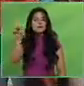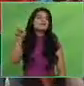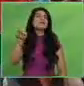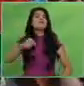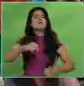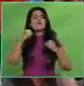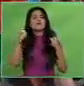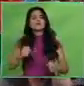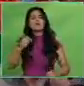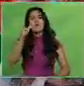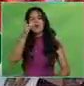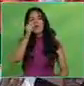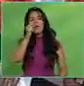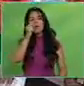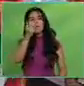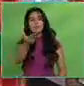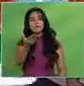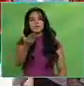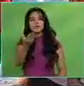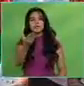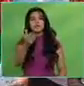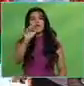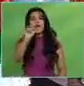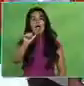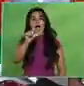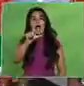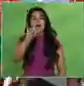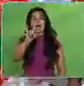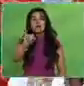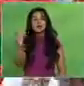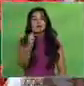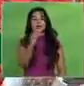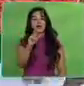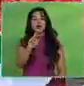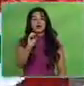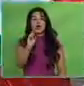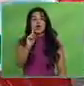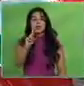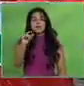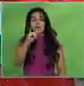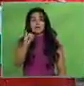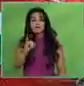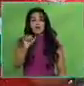guarecido nuestro compañero Ali Rodríguez Araco.